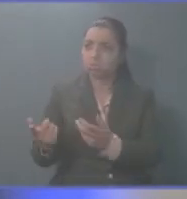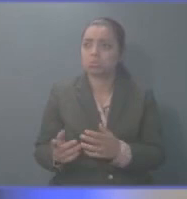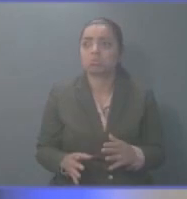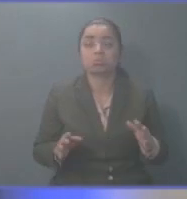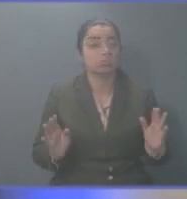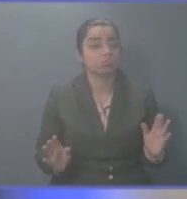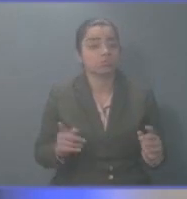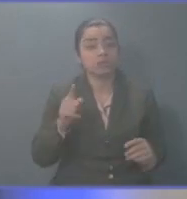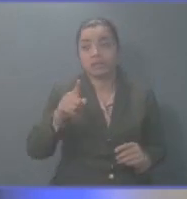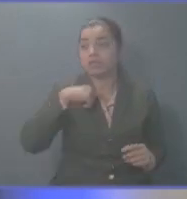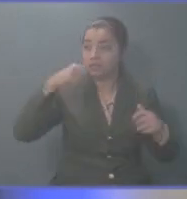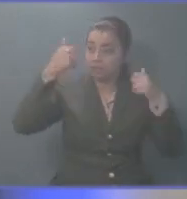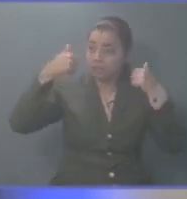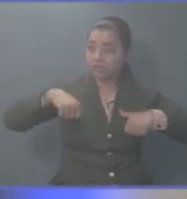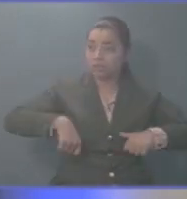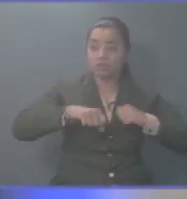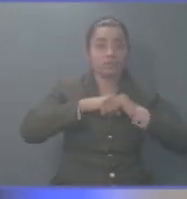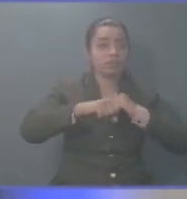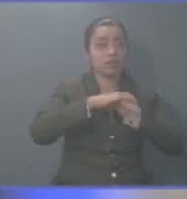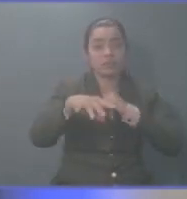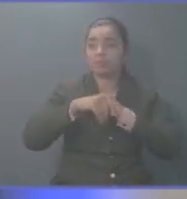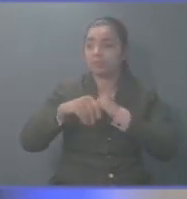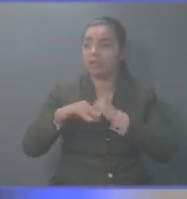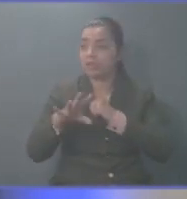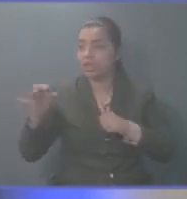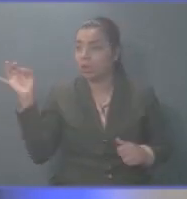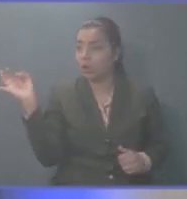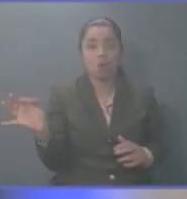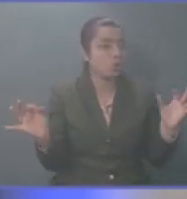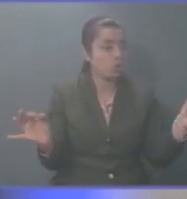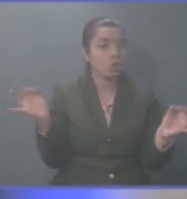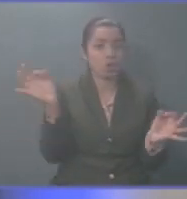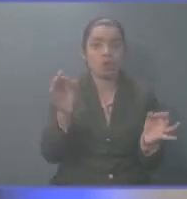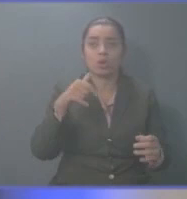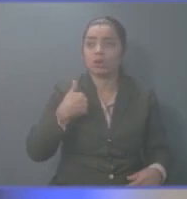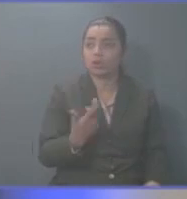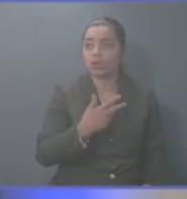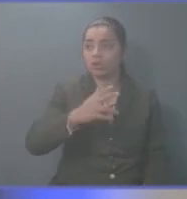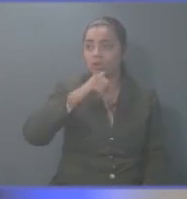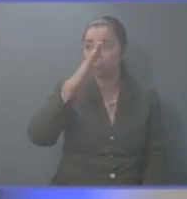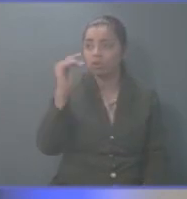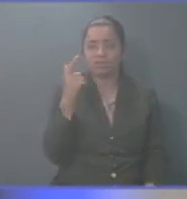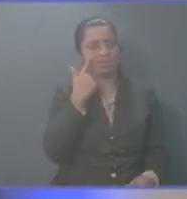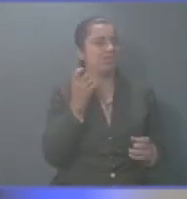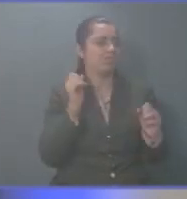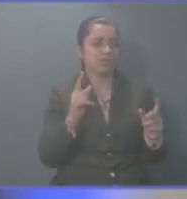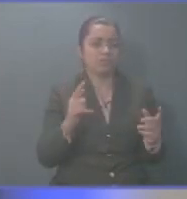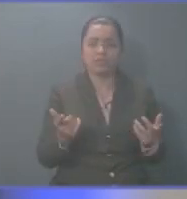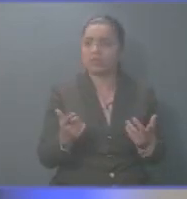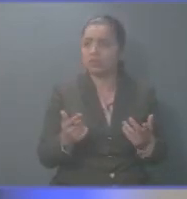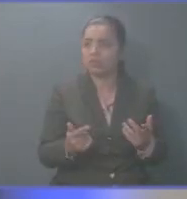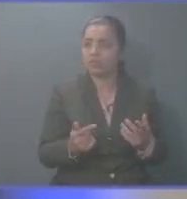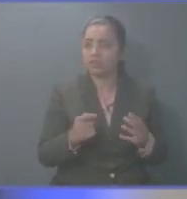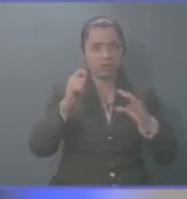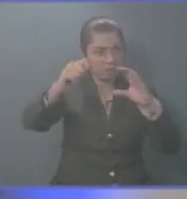Y ahí es donde yo no comparto estas campañas de odio que se están generando hoy por hoy en nuestro país. De repente ese video de 3